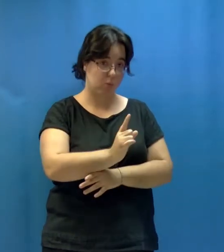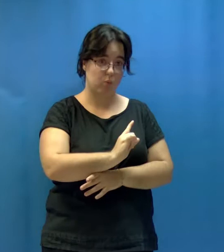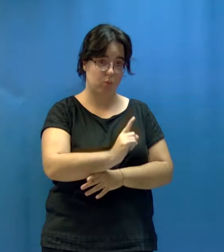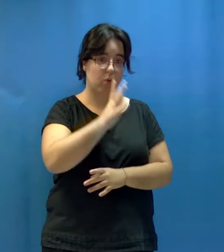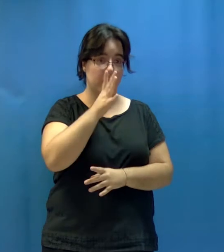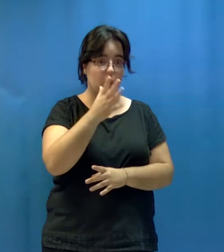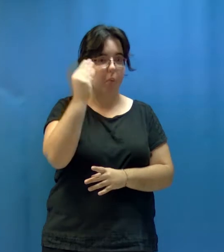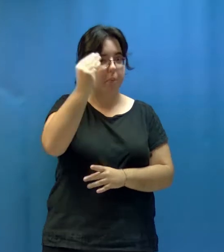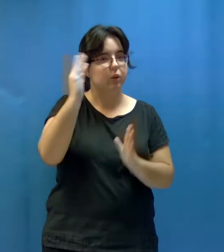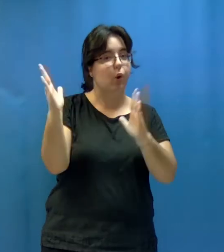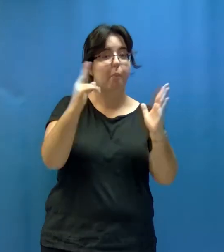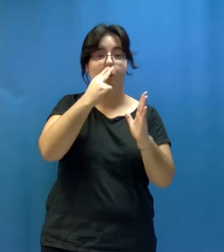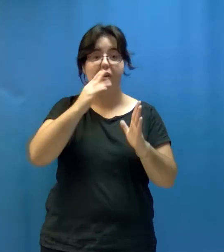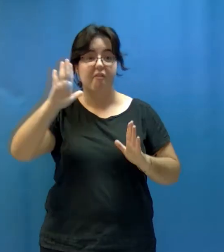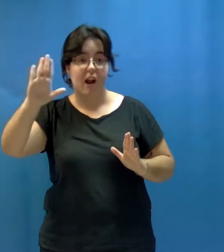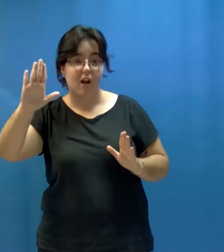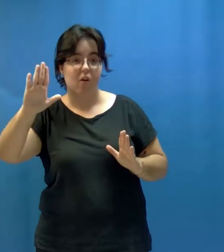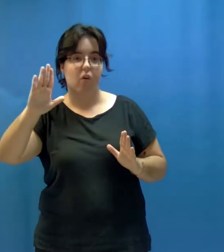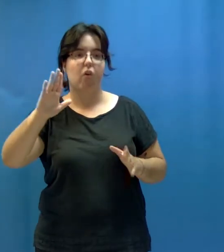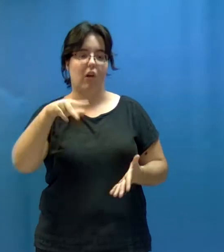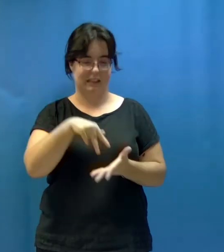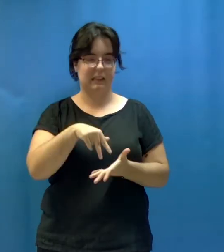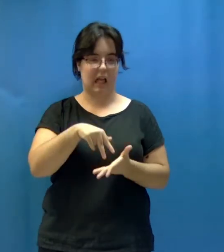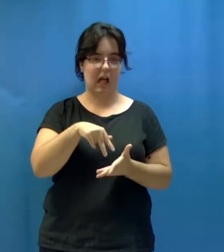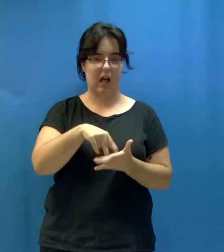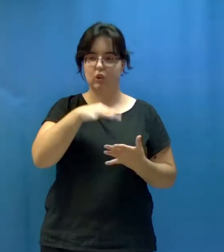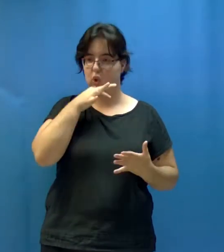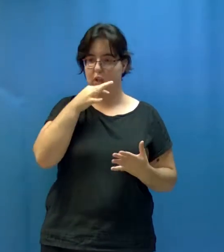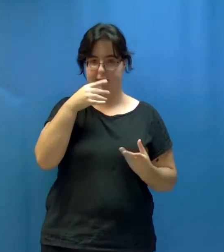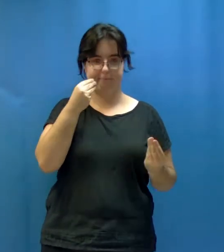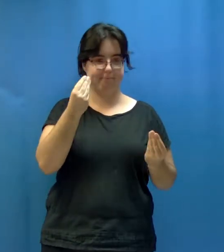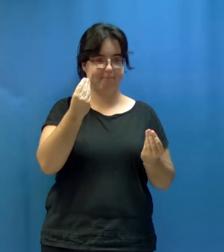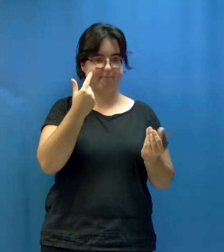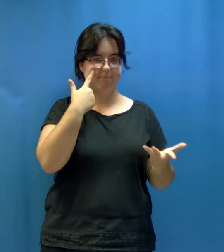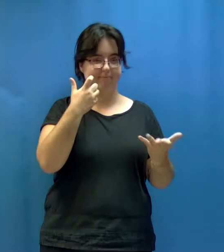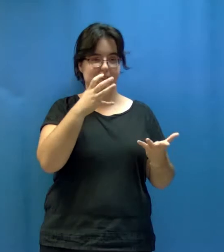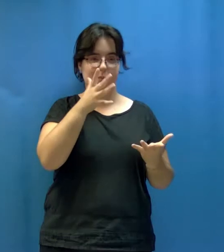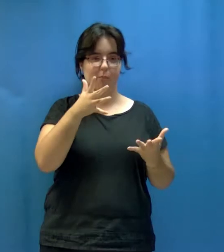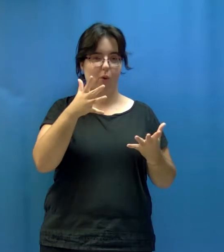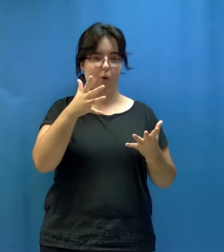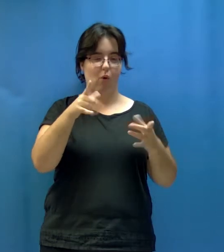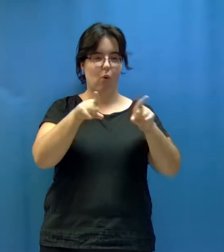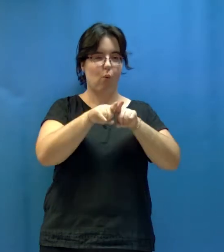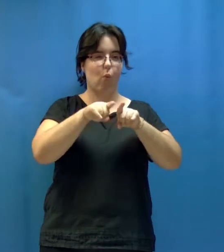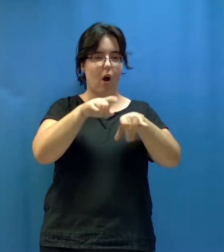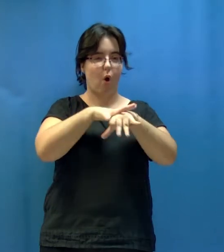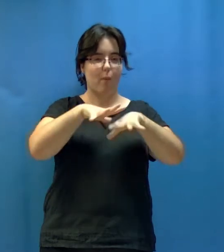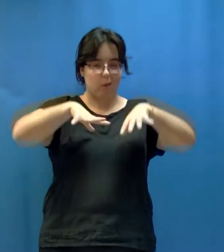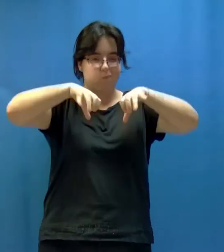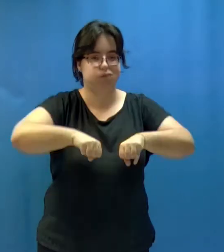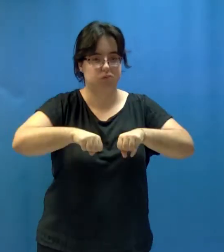el franquismo sí está presente detrás del golpe de Estado que amenaza el futuro de